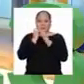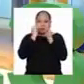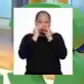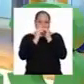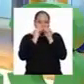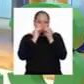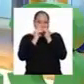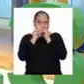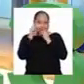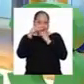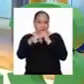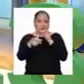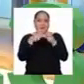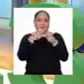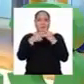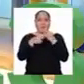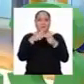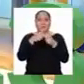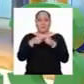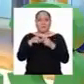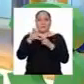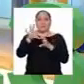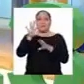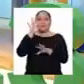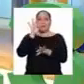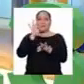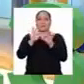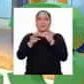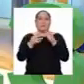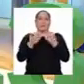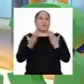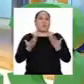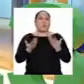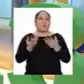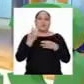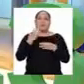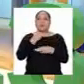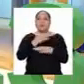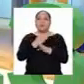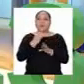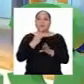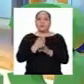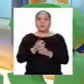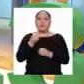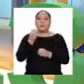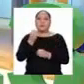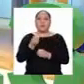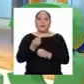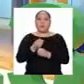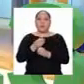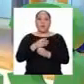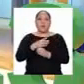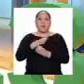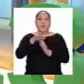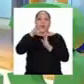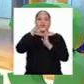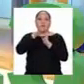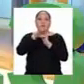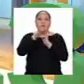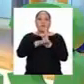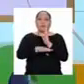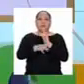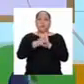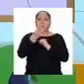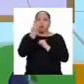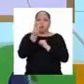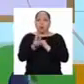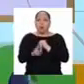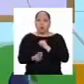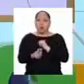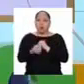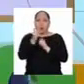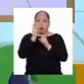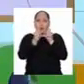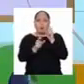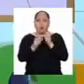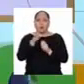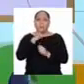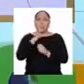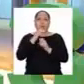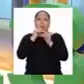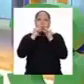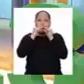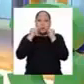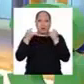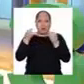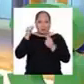misterio que trataba sobre descubrir los motivos por los cuales existen menos quechohablantes que antes. ¿Ya lo